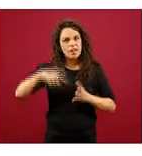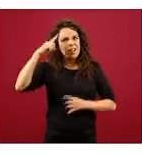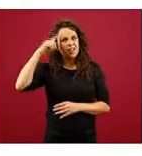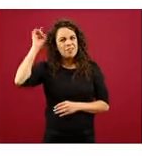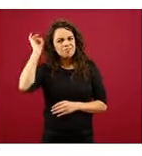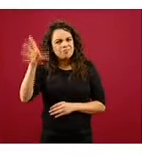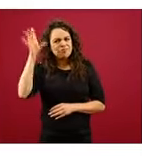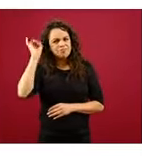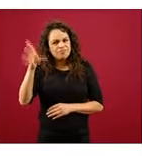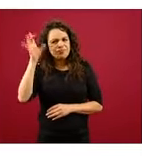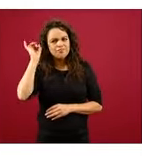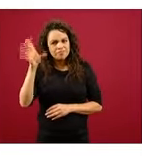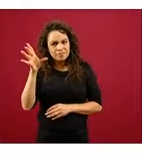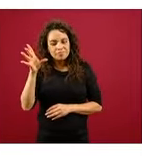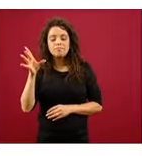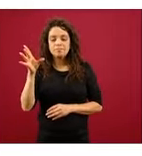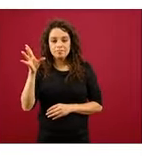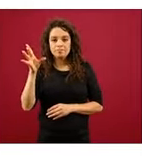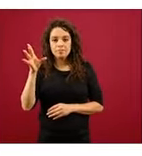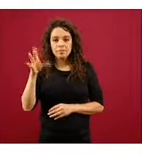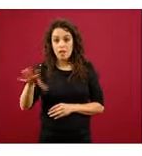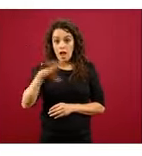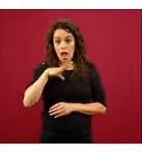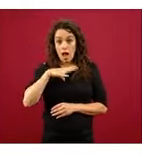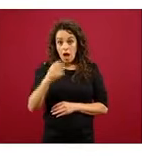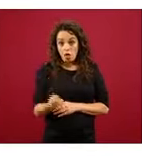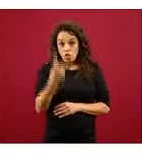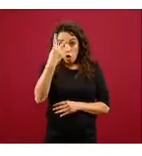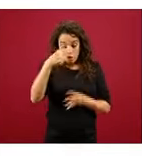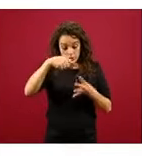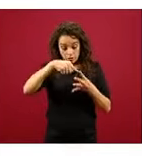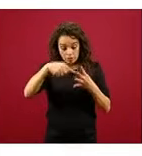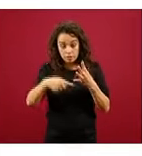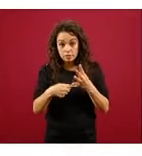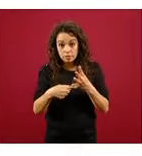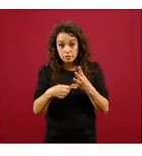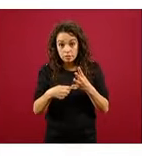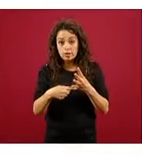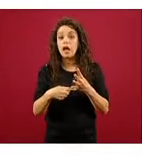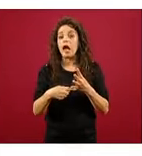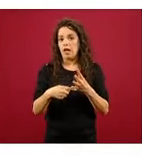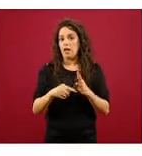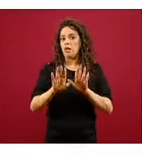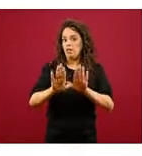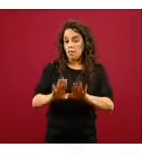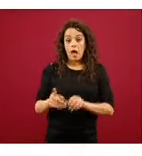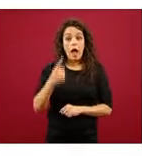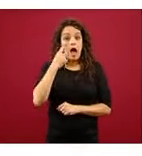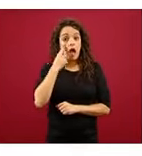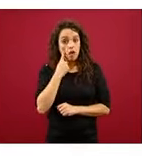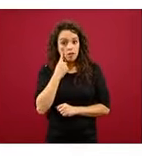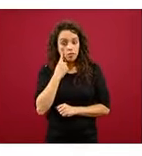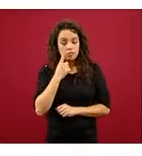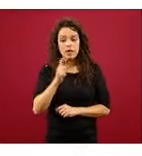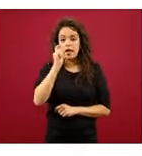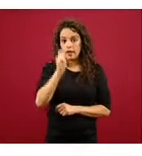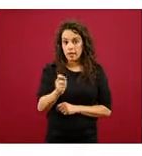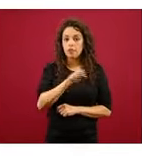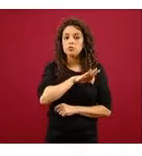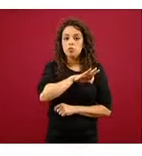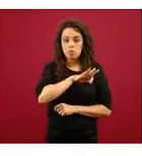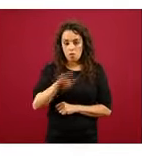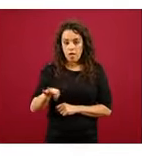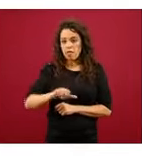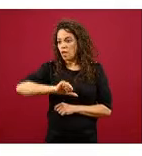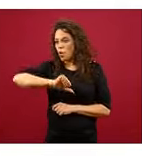tengo que presentar por lo menos 2 de estos síntomas, pero, ojo, ¿no? Viene también que puede estar acompañado de